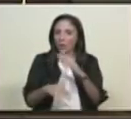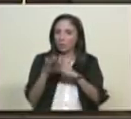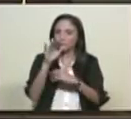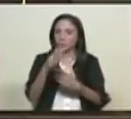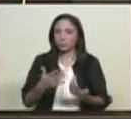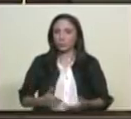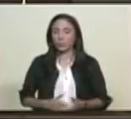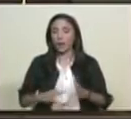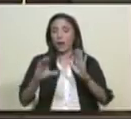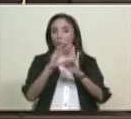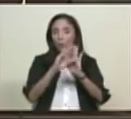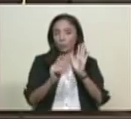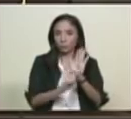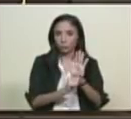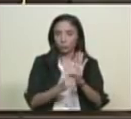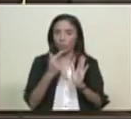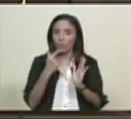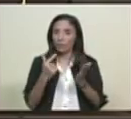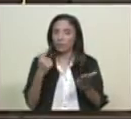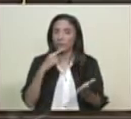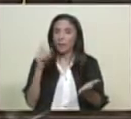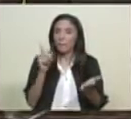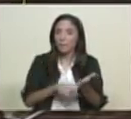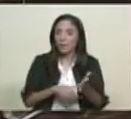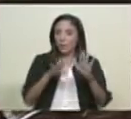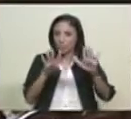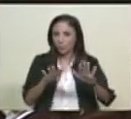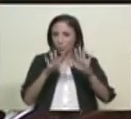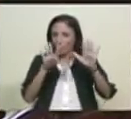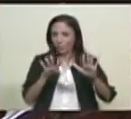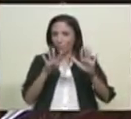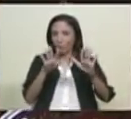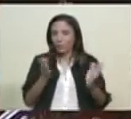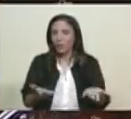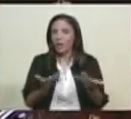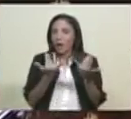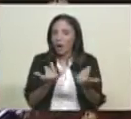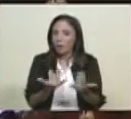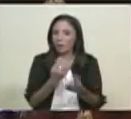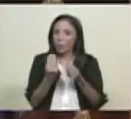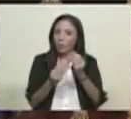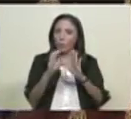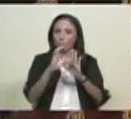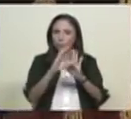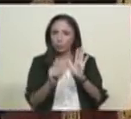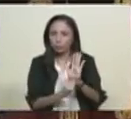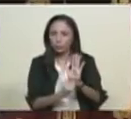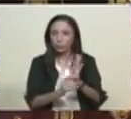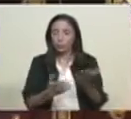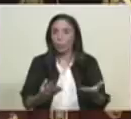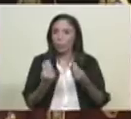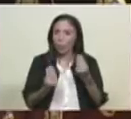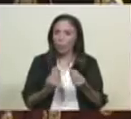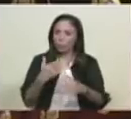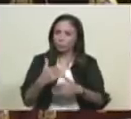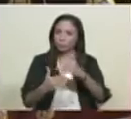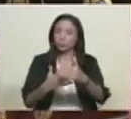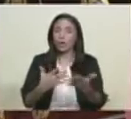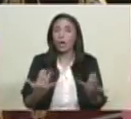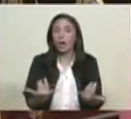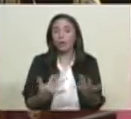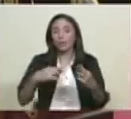la Constitución de 1999, que gracias al esfuerzo inmenso de la Revolución